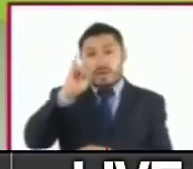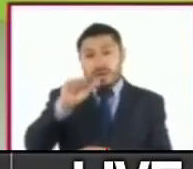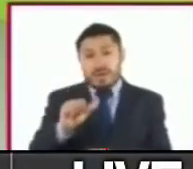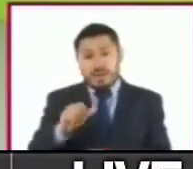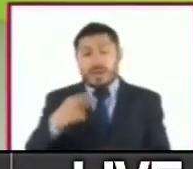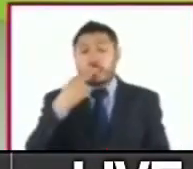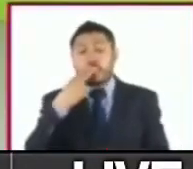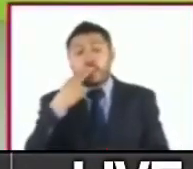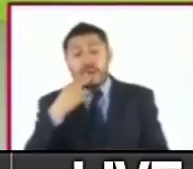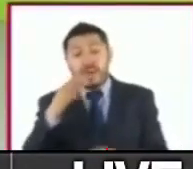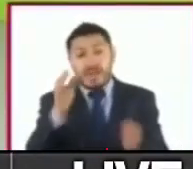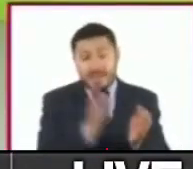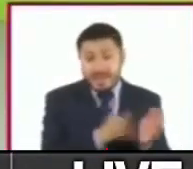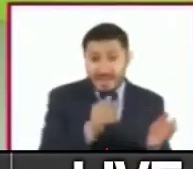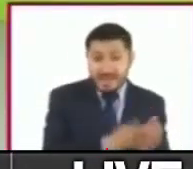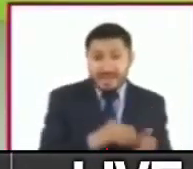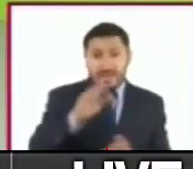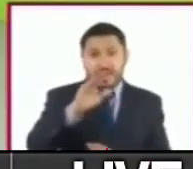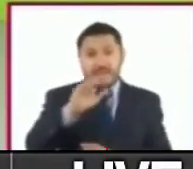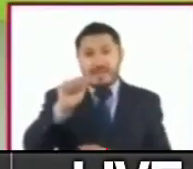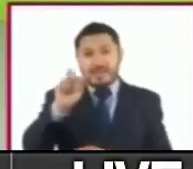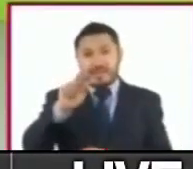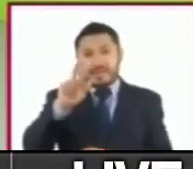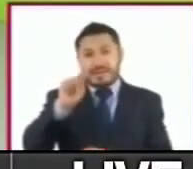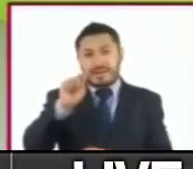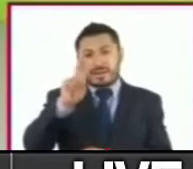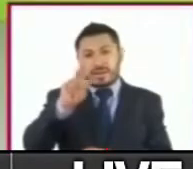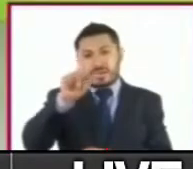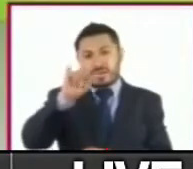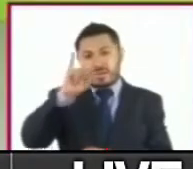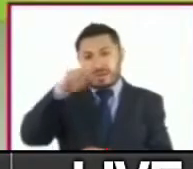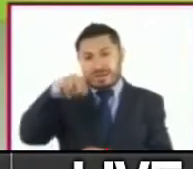utilizar nuestras cartulinas con las casillas de colores.